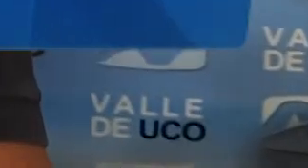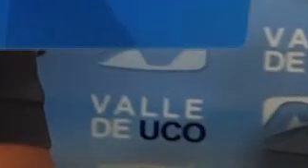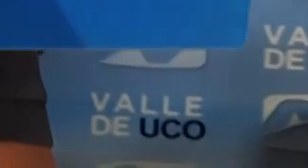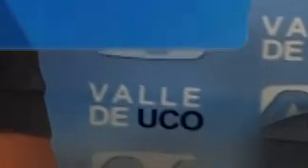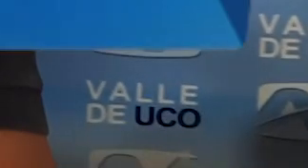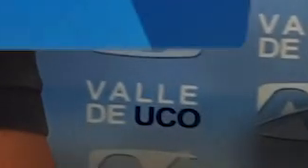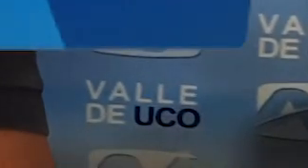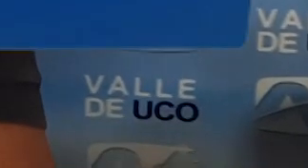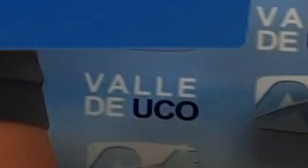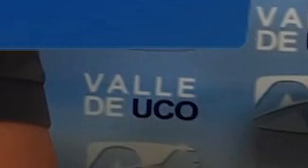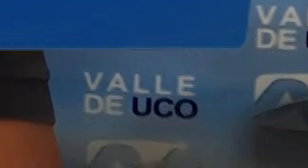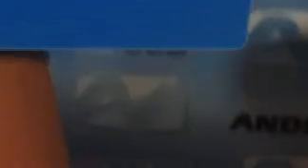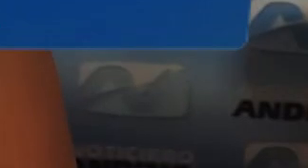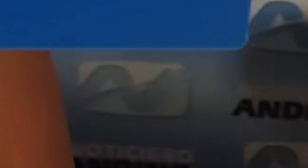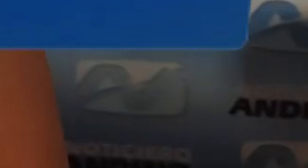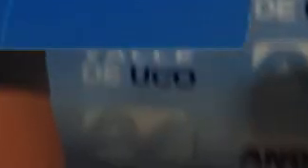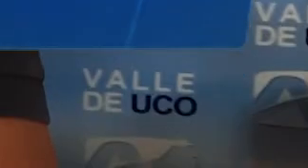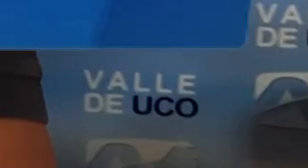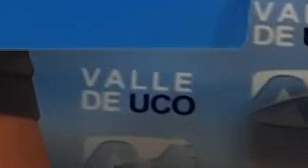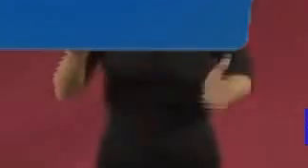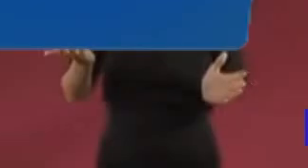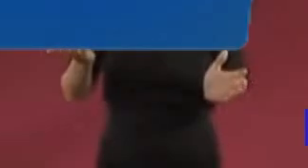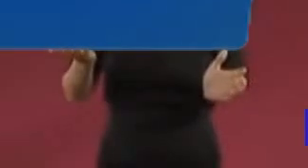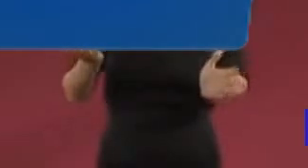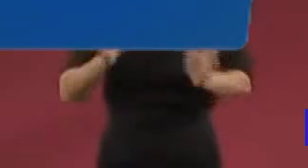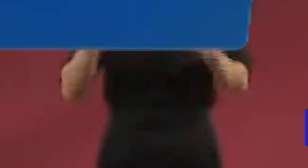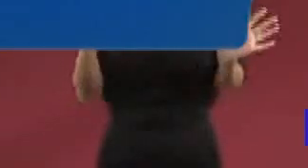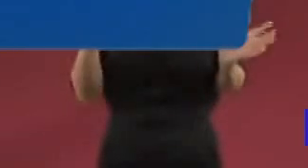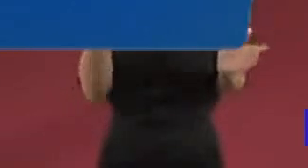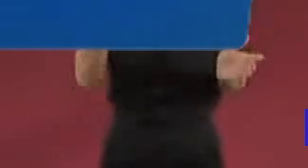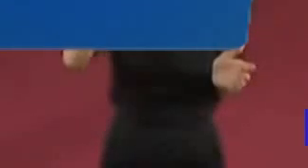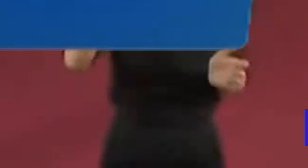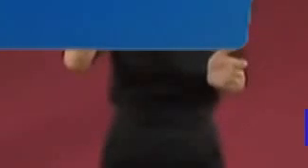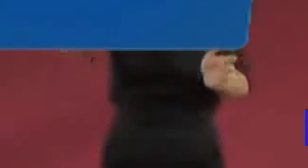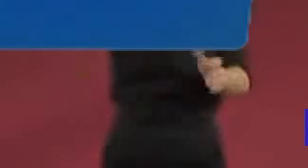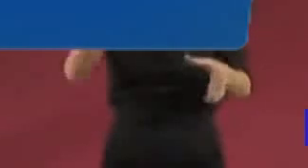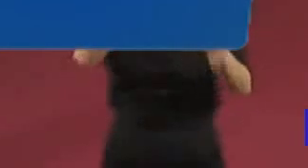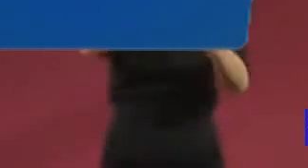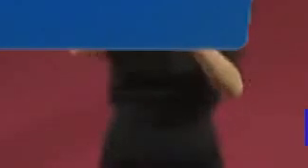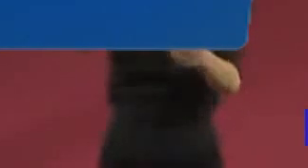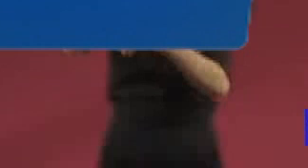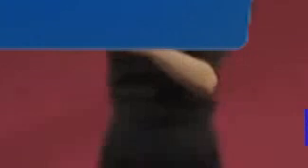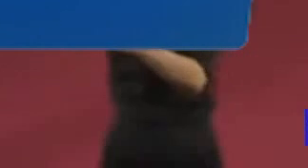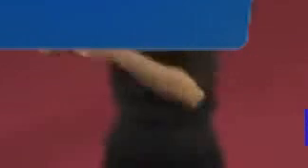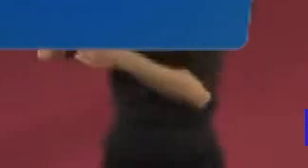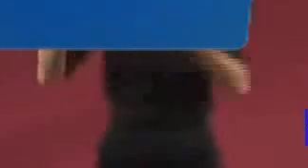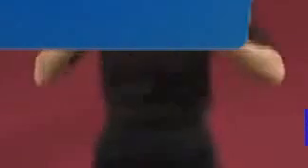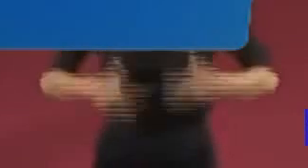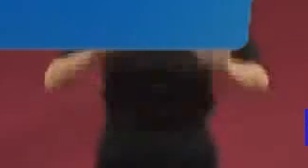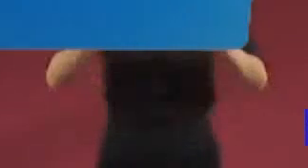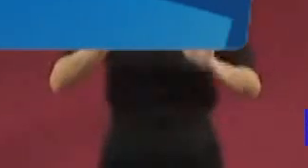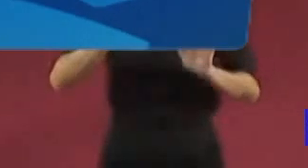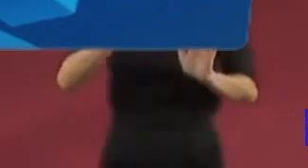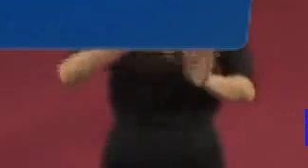Argentina no no no tiene más margen por supuesto esto duele porque tiene que venir acompañado de claramente una